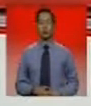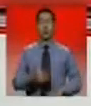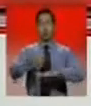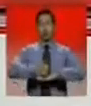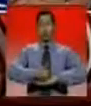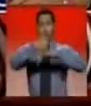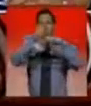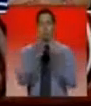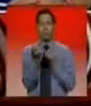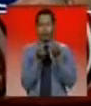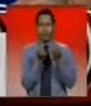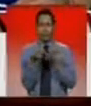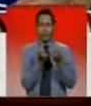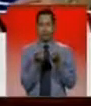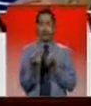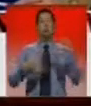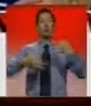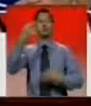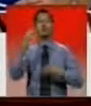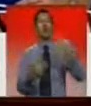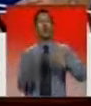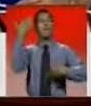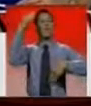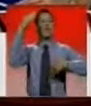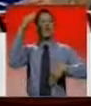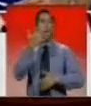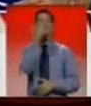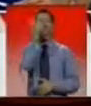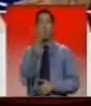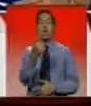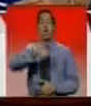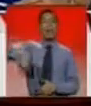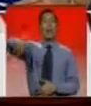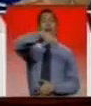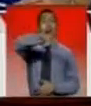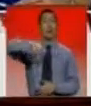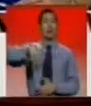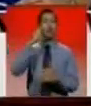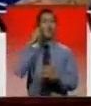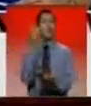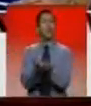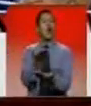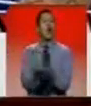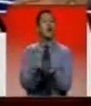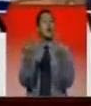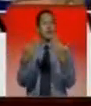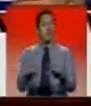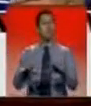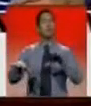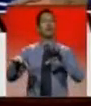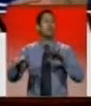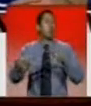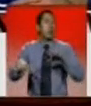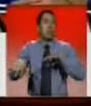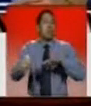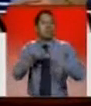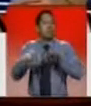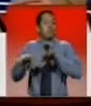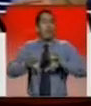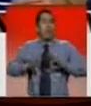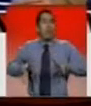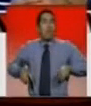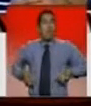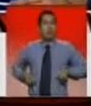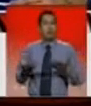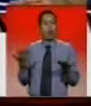Autoridades de control podrían ir a juicio político en caso de hallarse los fundamentos necesarios sobre la actuación en el caso de corrupción en las